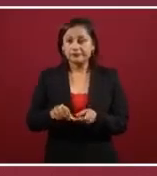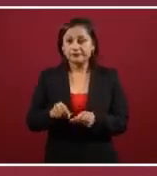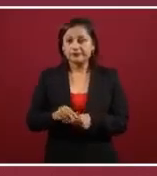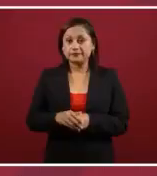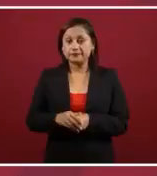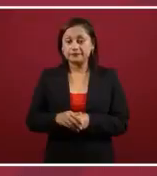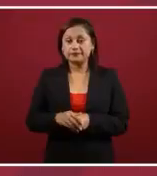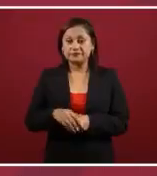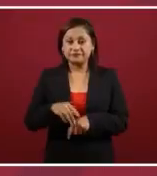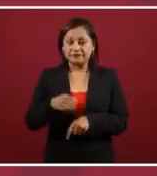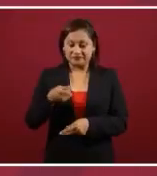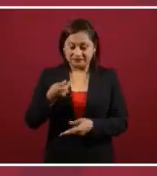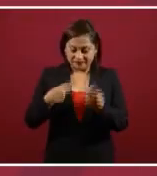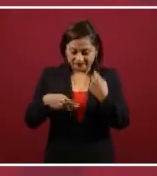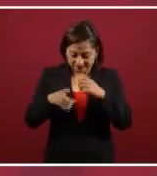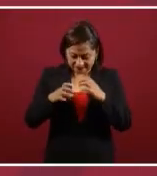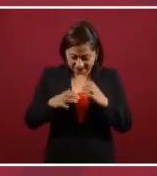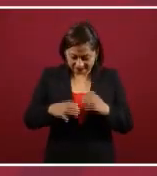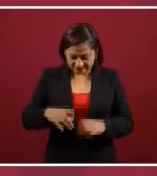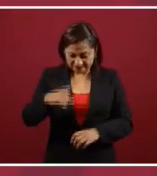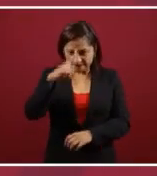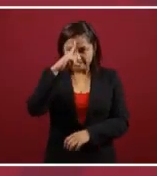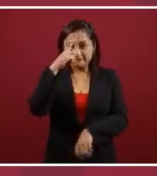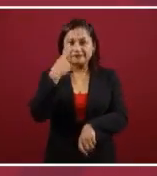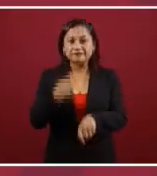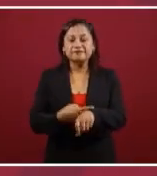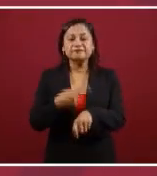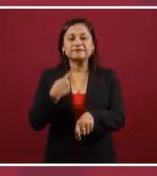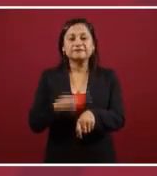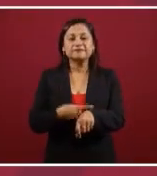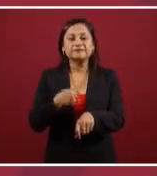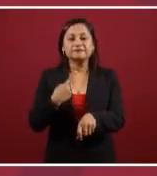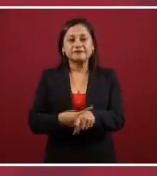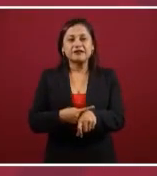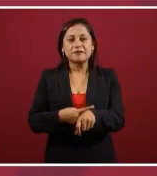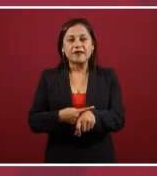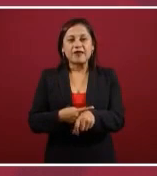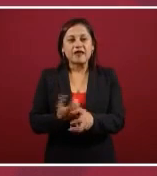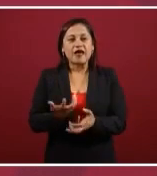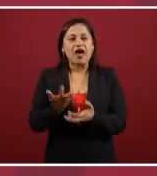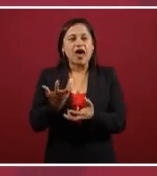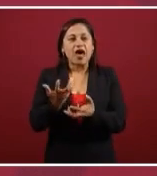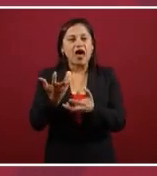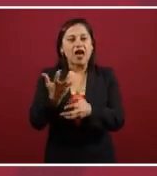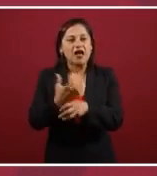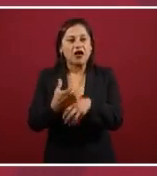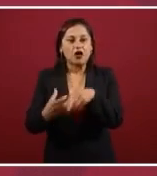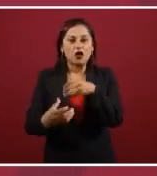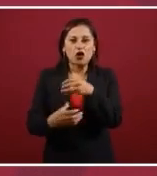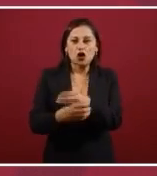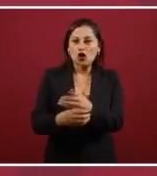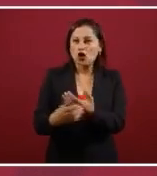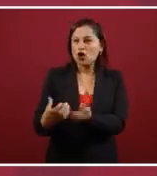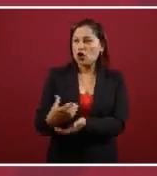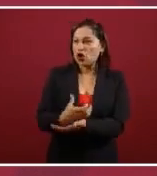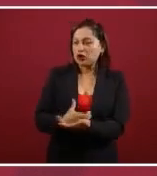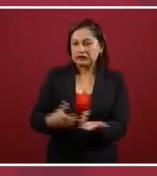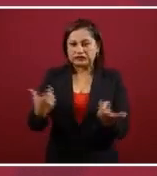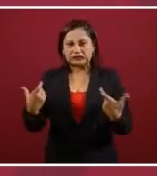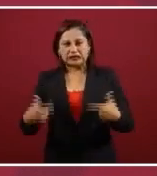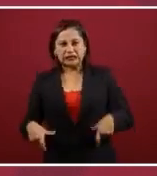la enfermedad por lo material, el considerar que el